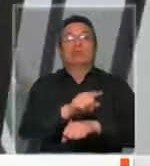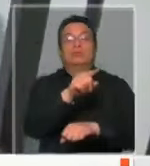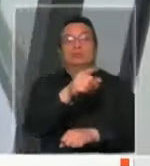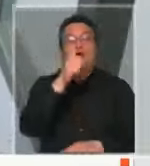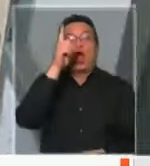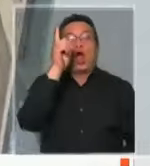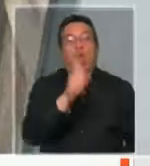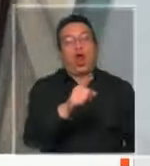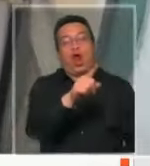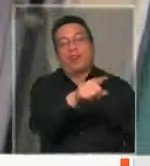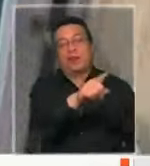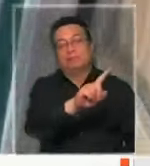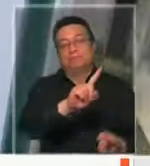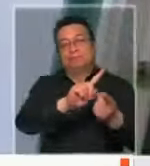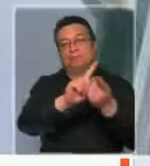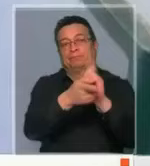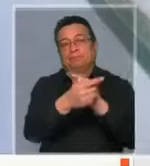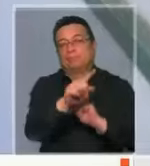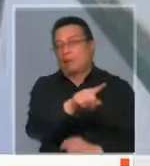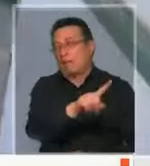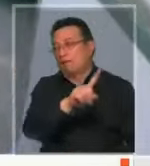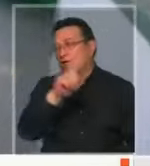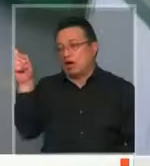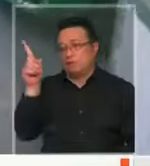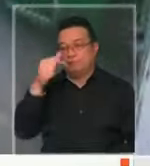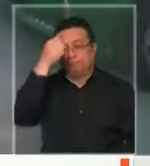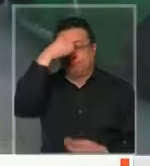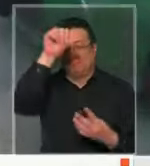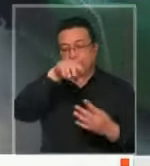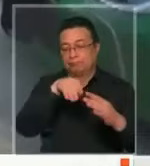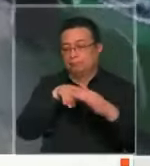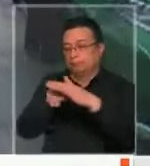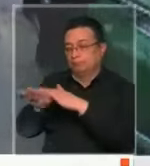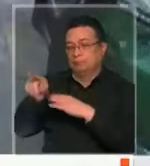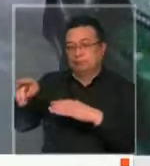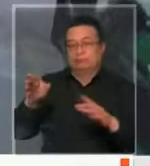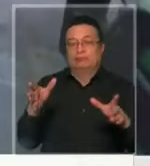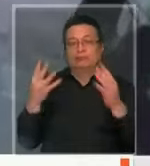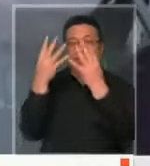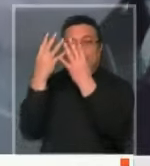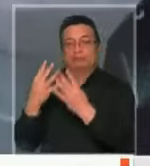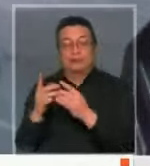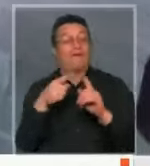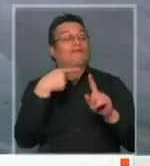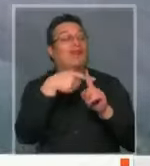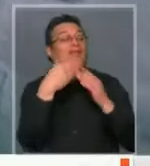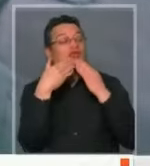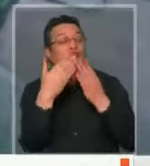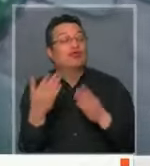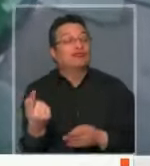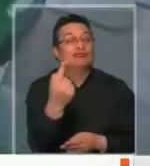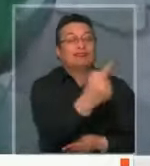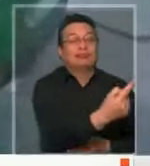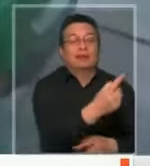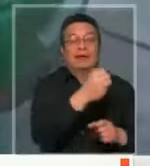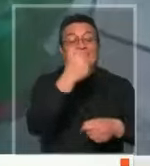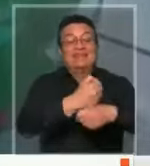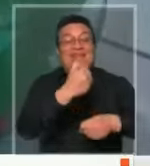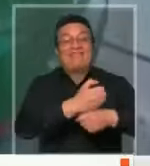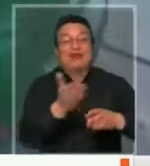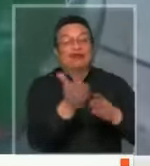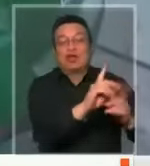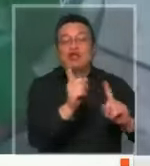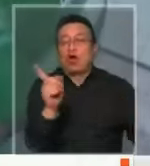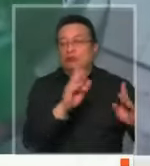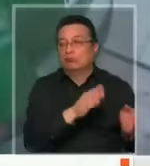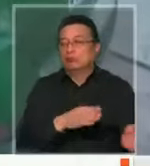orden de traslado, de volver, ¿no es cierto?, a cumplir su condena en los módulos y no con estos beneficios que en muchos casos de ellos no los